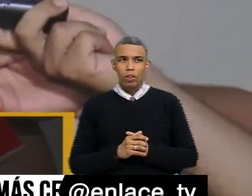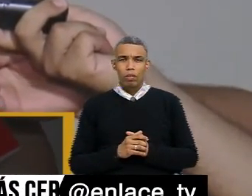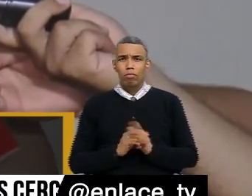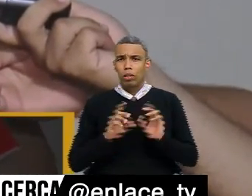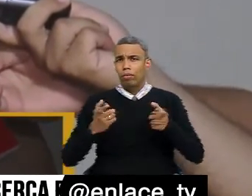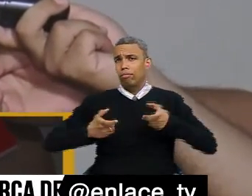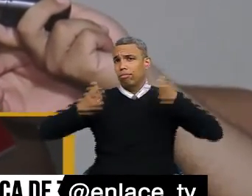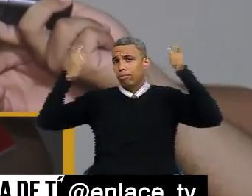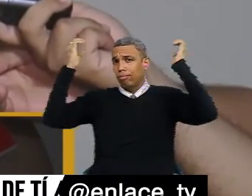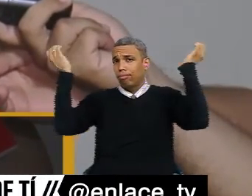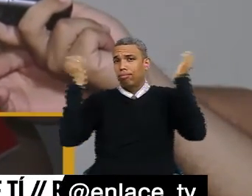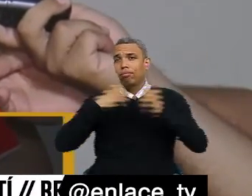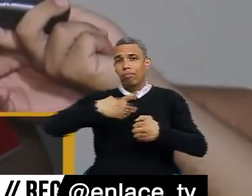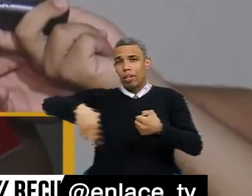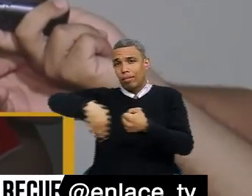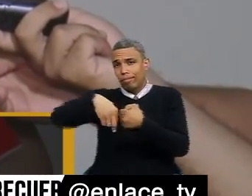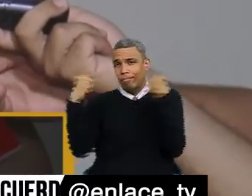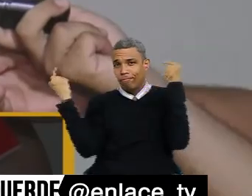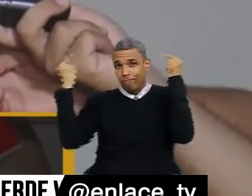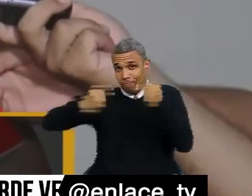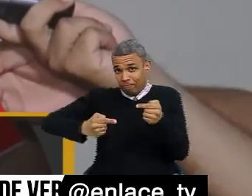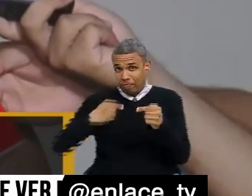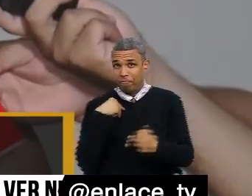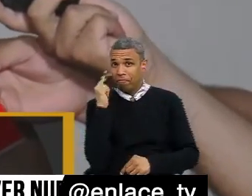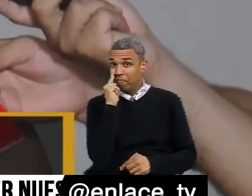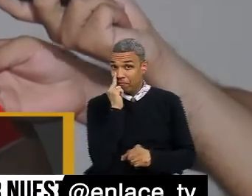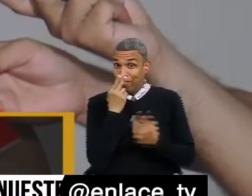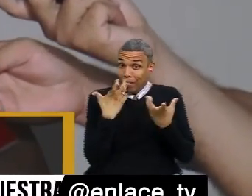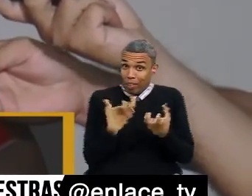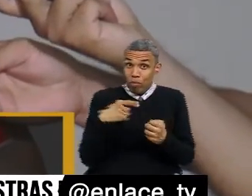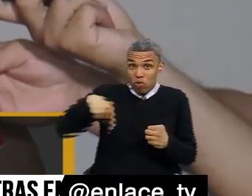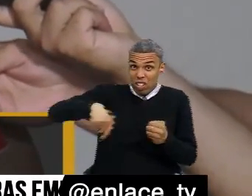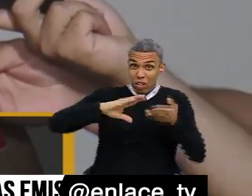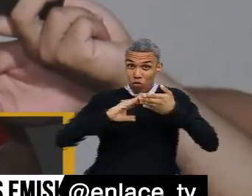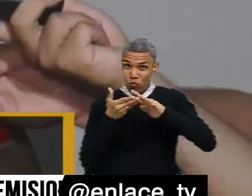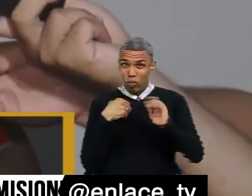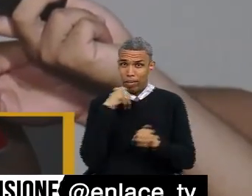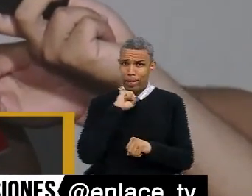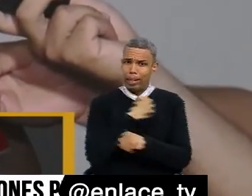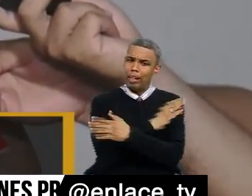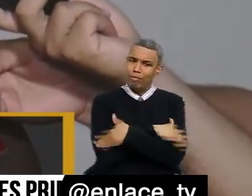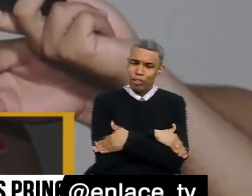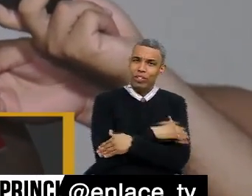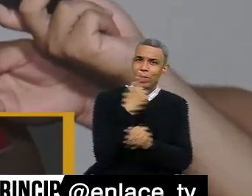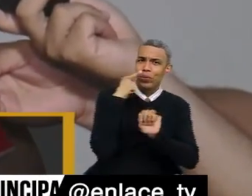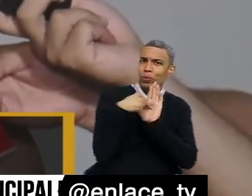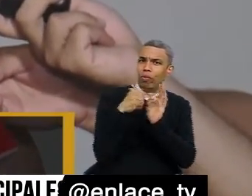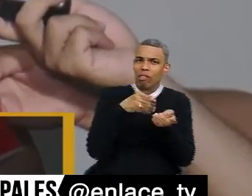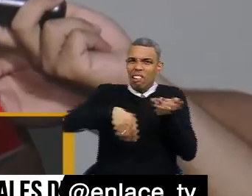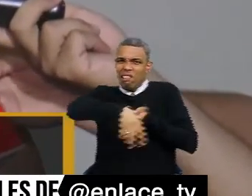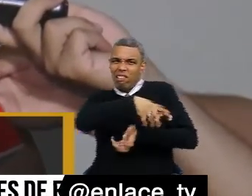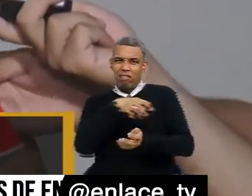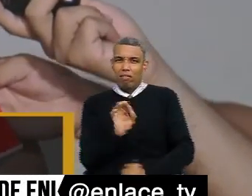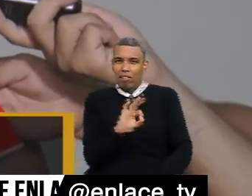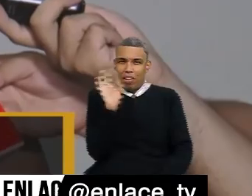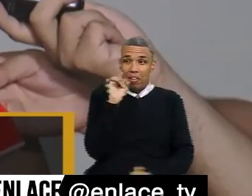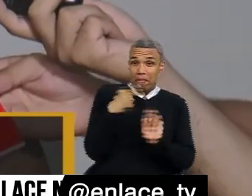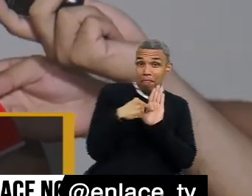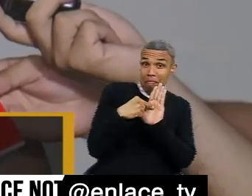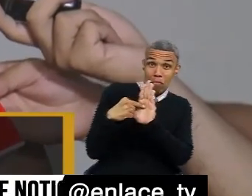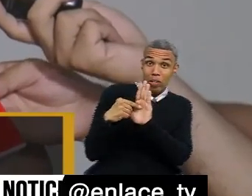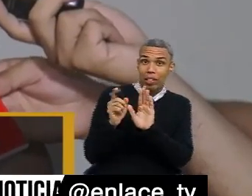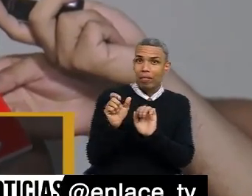partido. Nosotros queremos ser un referente de comportamiento, de que podemos disfrutar de este tipo de escenarios, de este tipo de actividades. Es